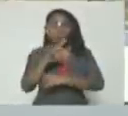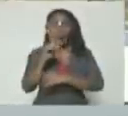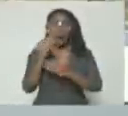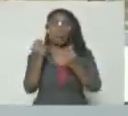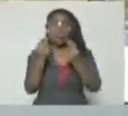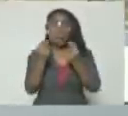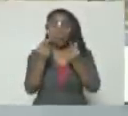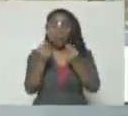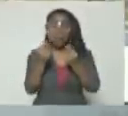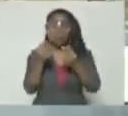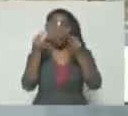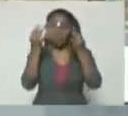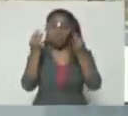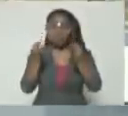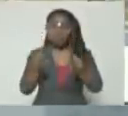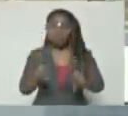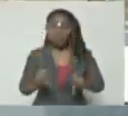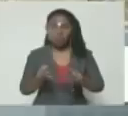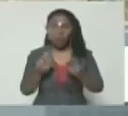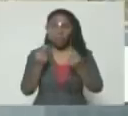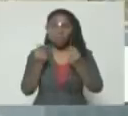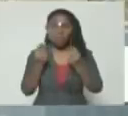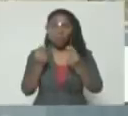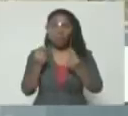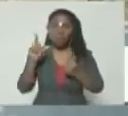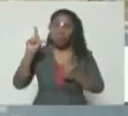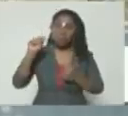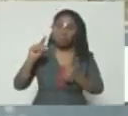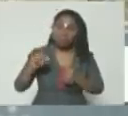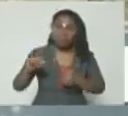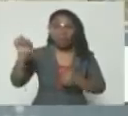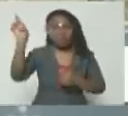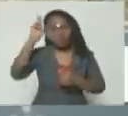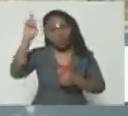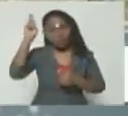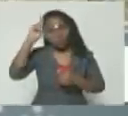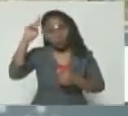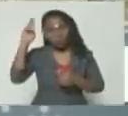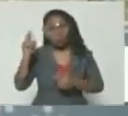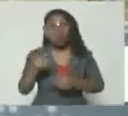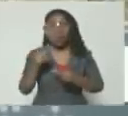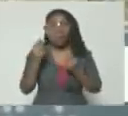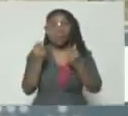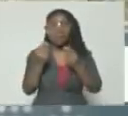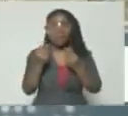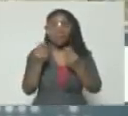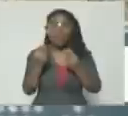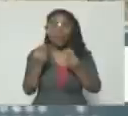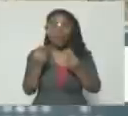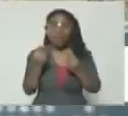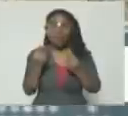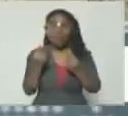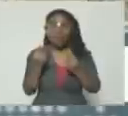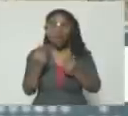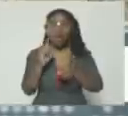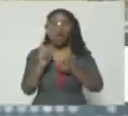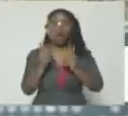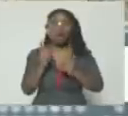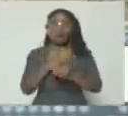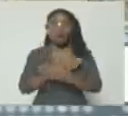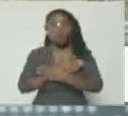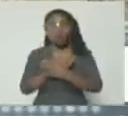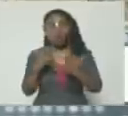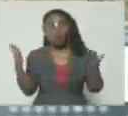precios justos, a precios razonables, a precios, llaman algunos,